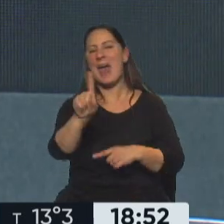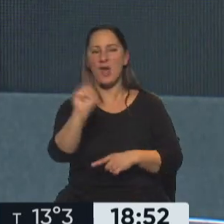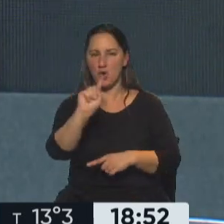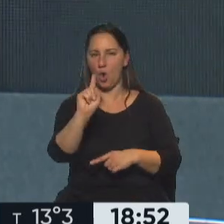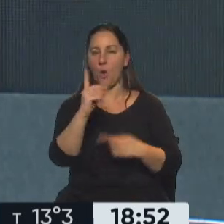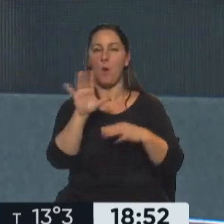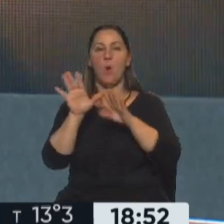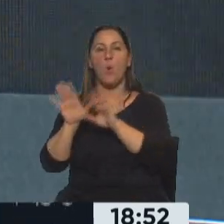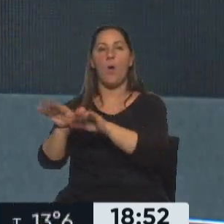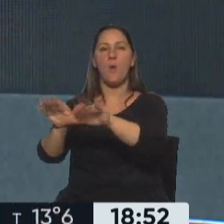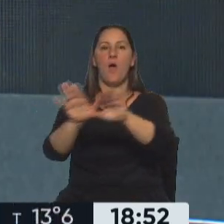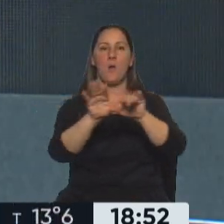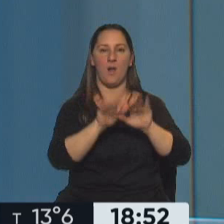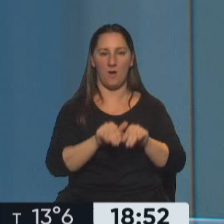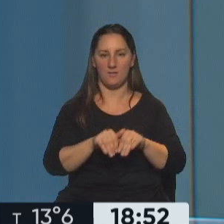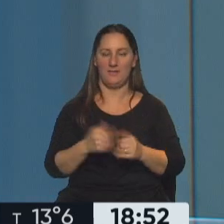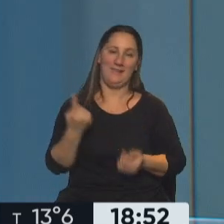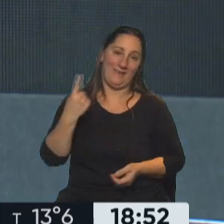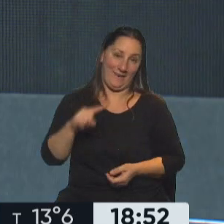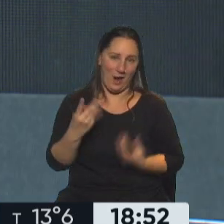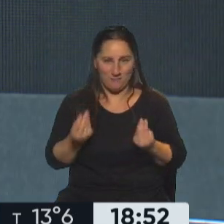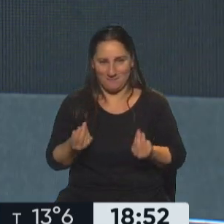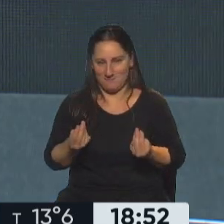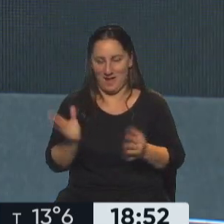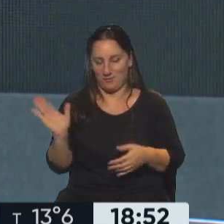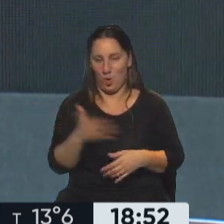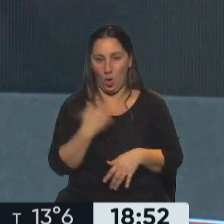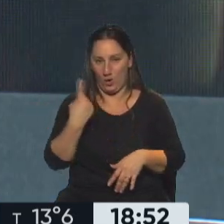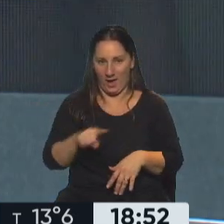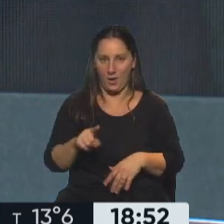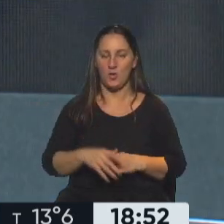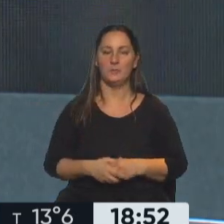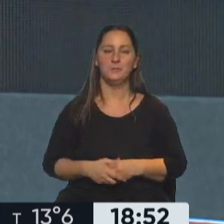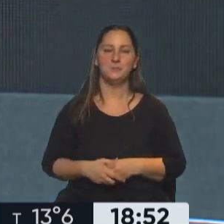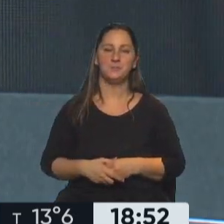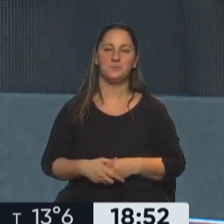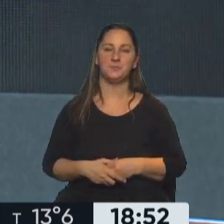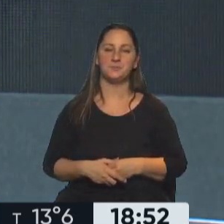coincidente. Raro ya a esta altura. Va raro a esta altura Qué del sé yo, campeonato. ¿no? Mirá, Sí.